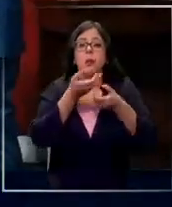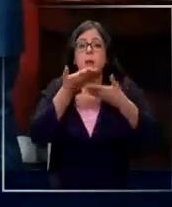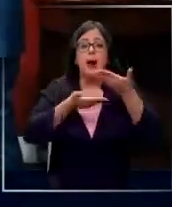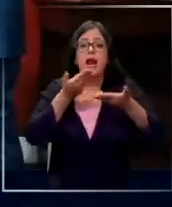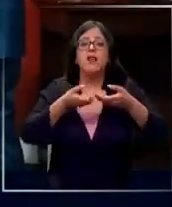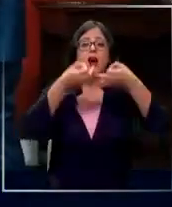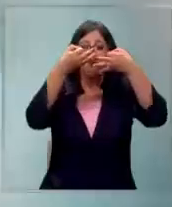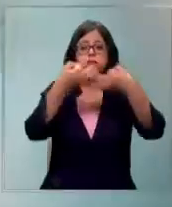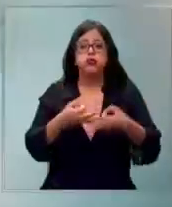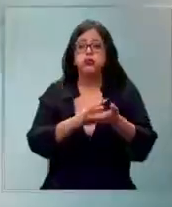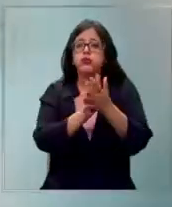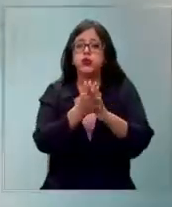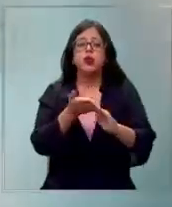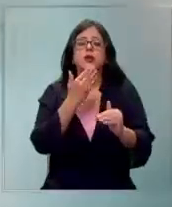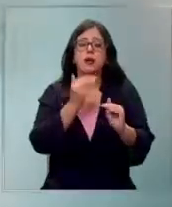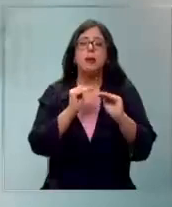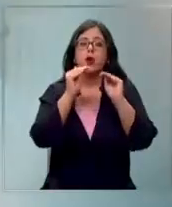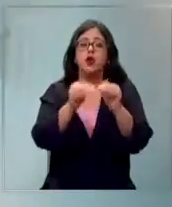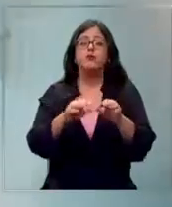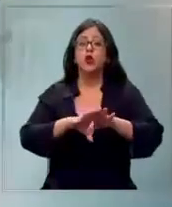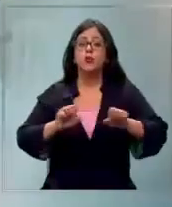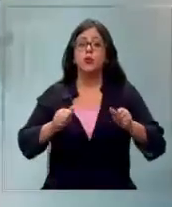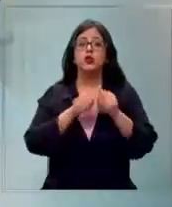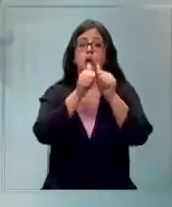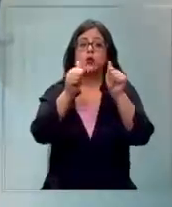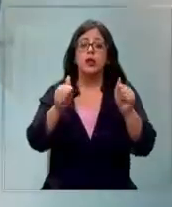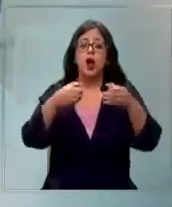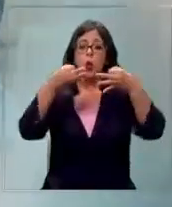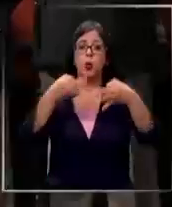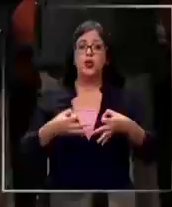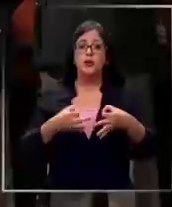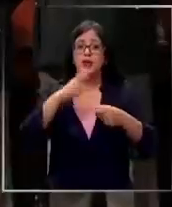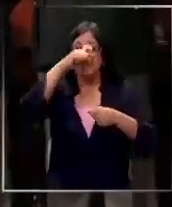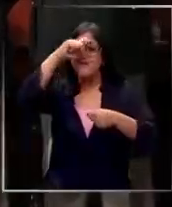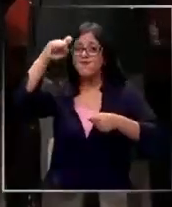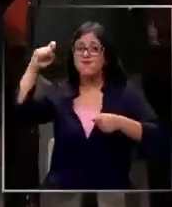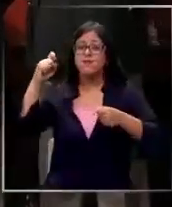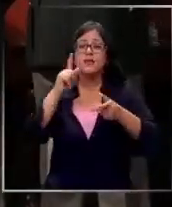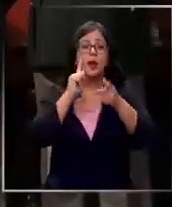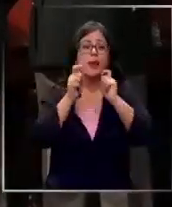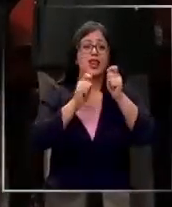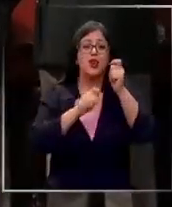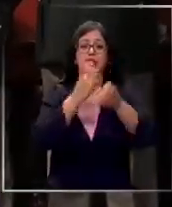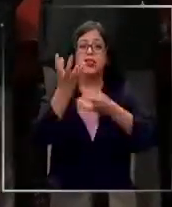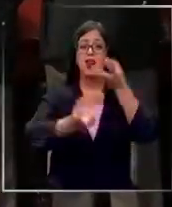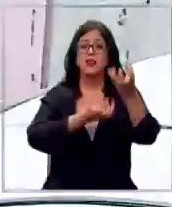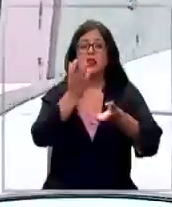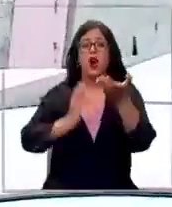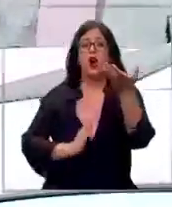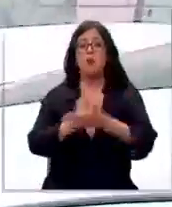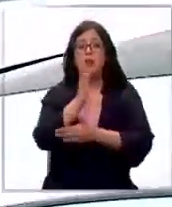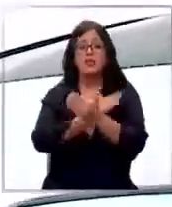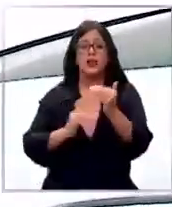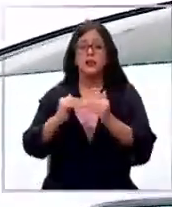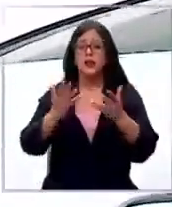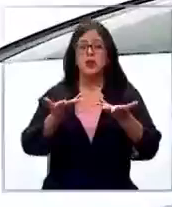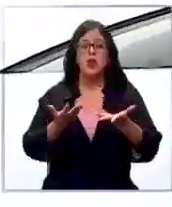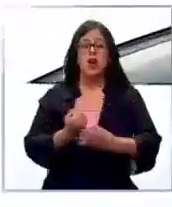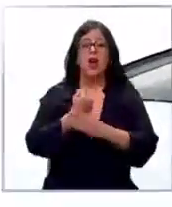nuestro apoyo en todo lo que sea necesario. El compromiso de la autoridad cuando la temporada de mayor riesgo de incendios recién comienza, al igual que las ayudas